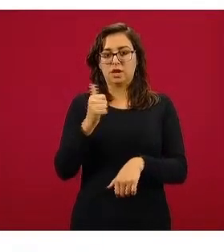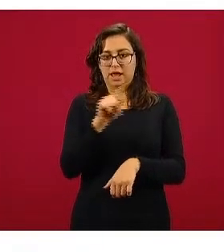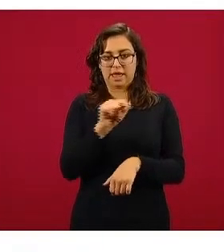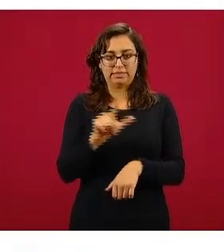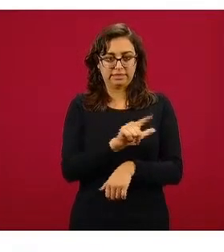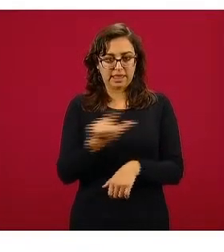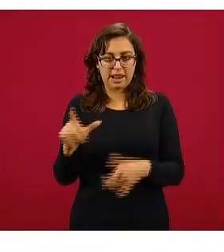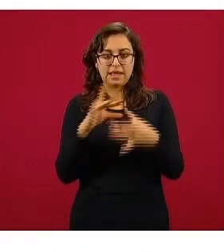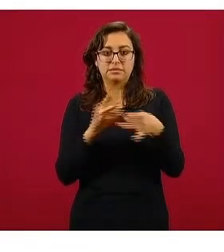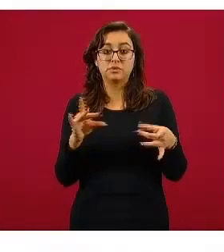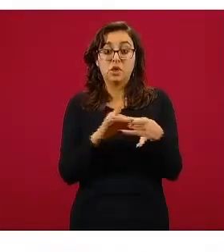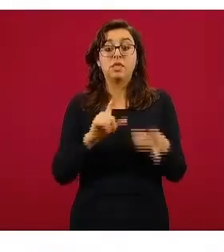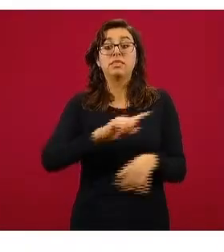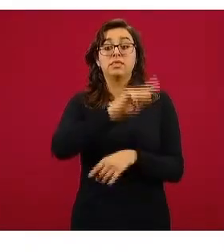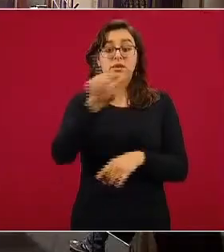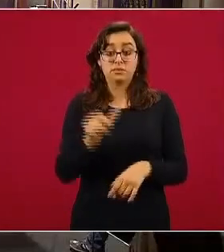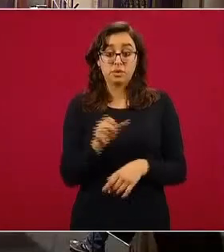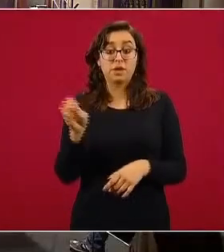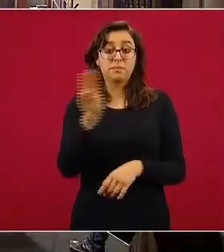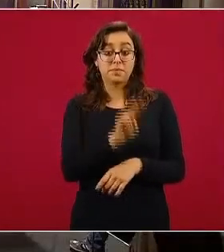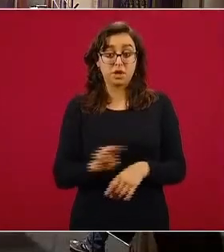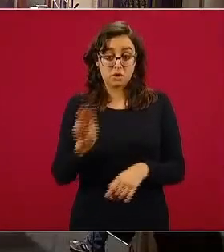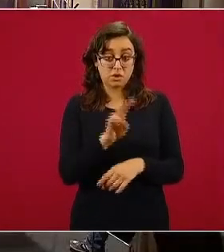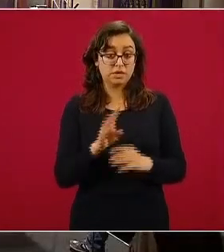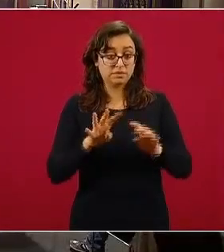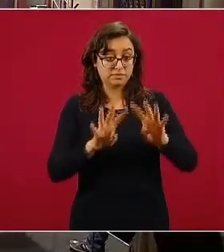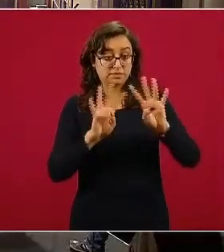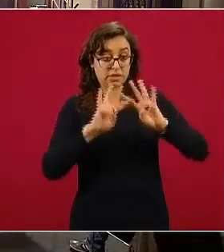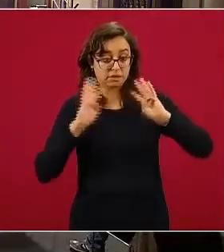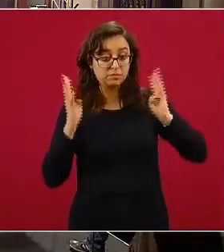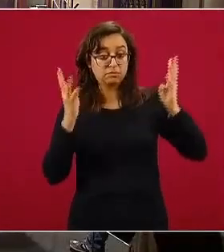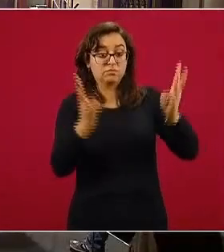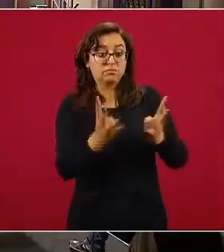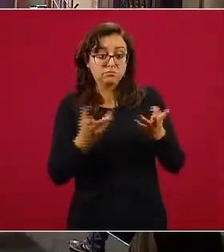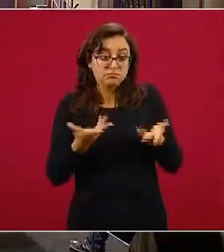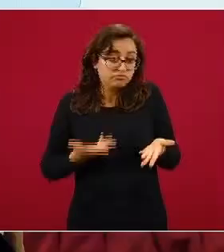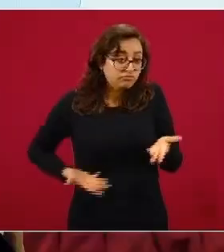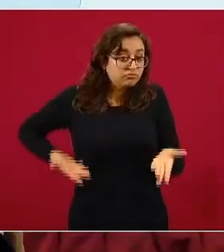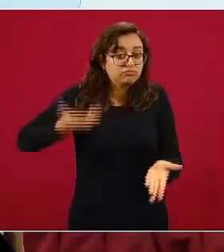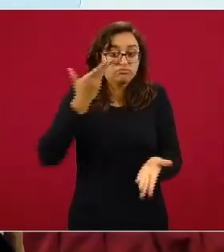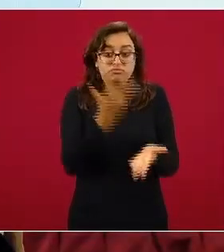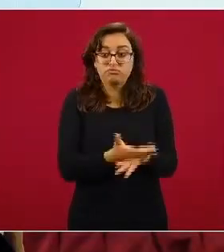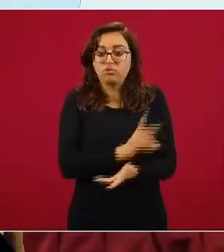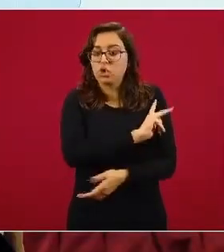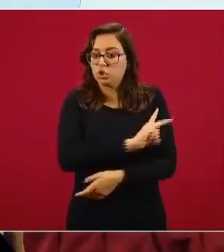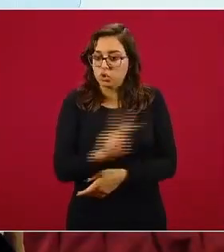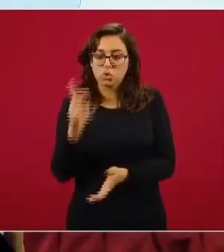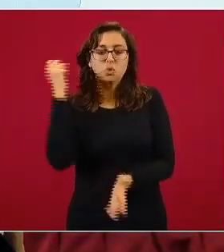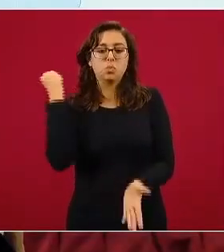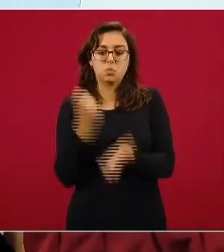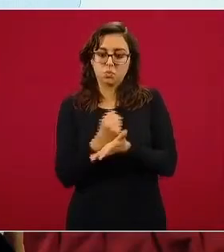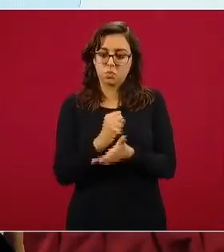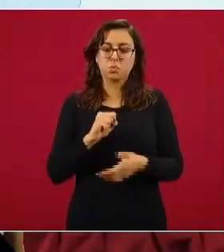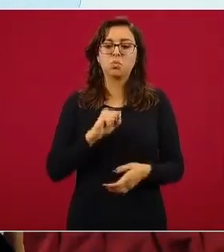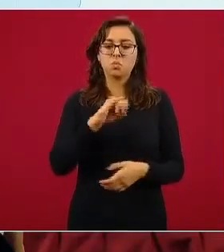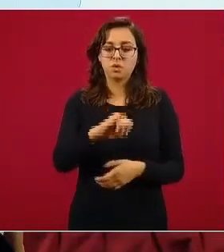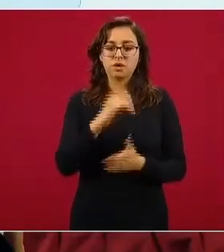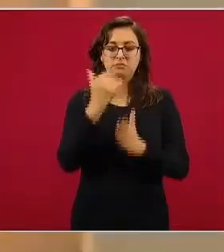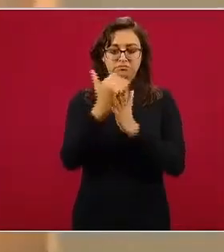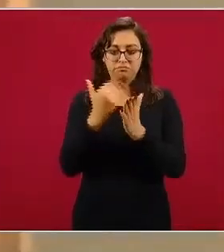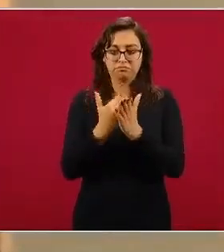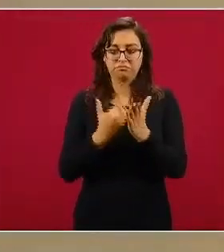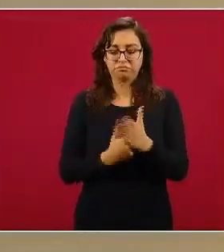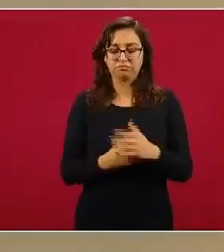el miércoles finalmente se presentó en el Pleno, y de manera unánime se aprobó la estrategia, y con base en estos